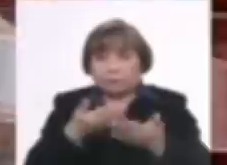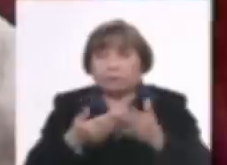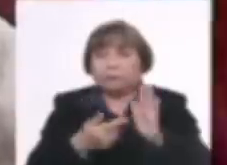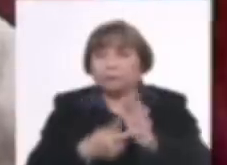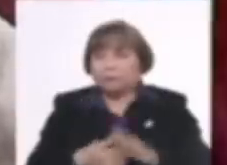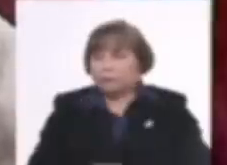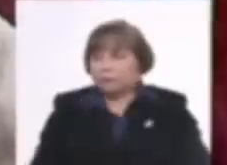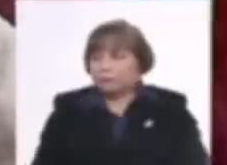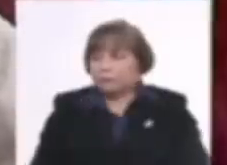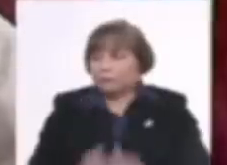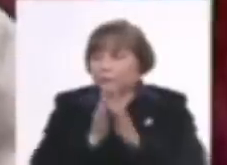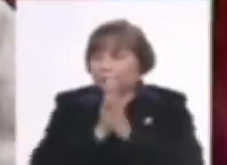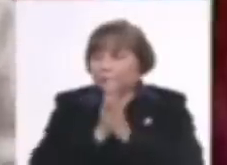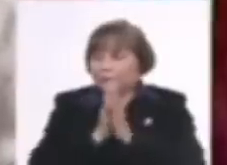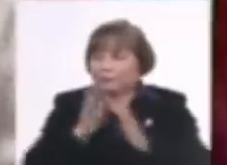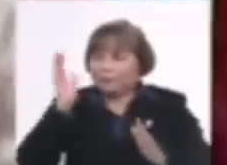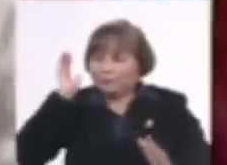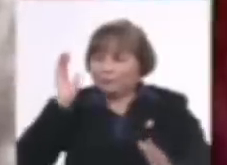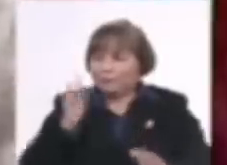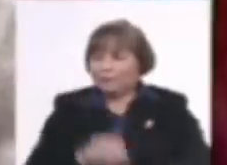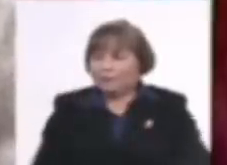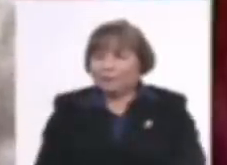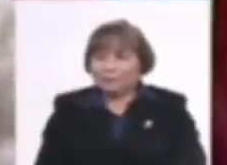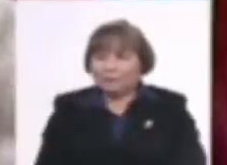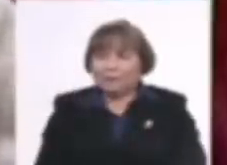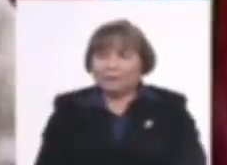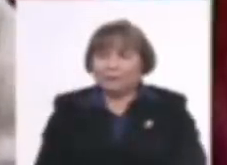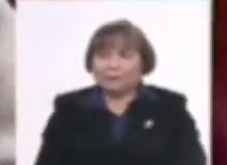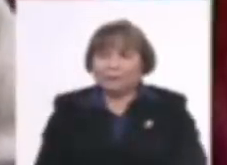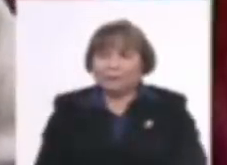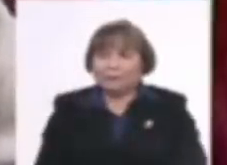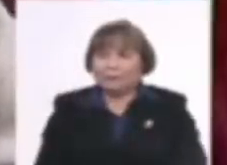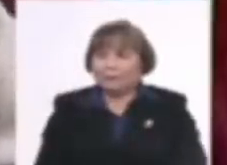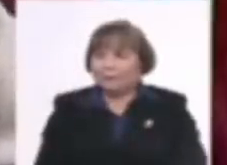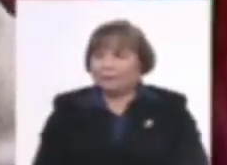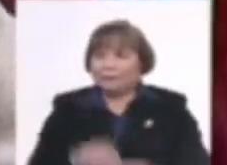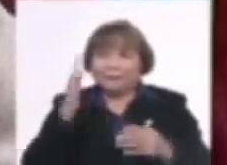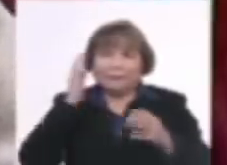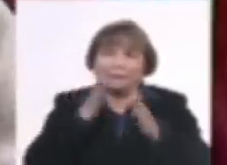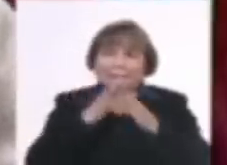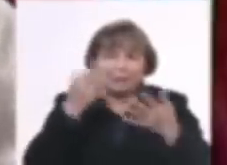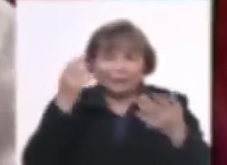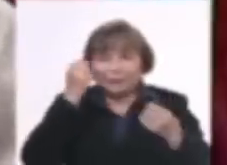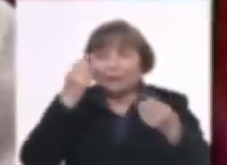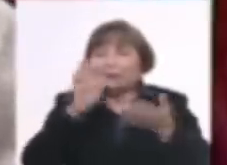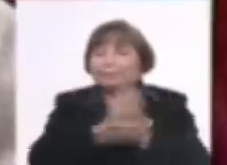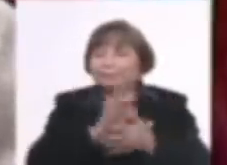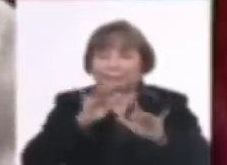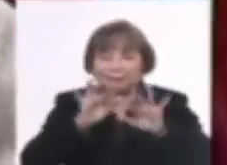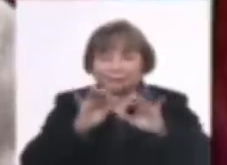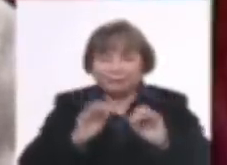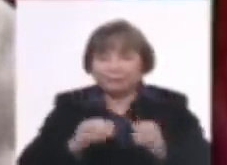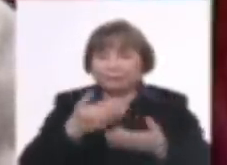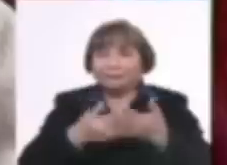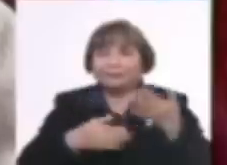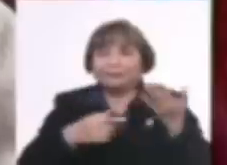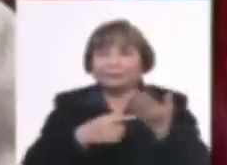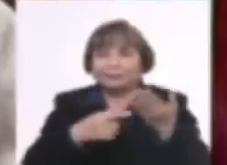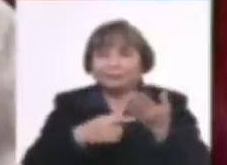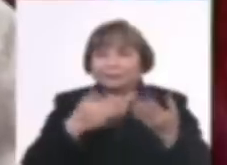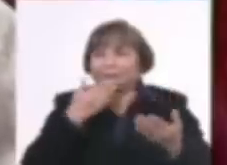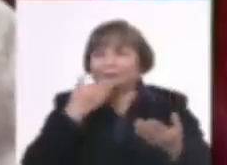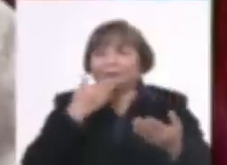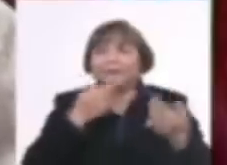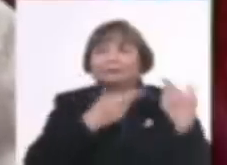informes? Escúcheme, por favor. Pero escúcheme para que me entienda. Cuando uno hace un expediente técnico, ¿quién es